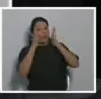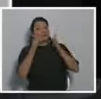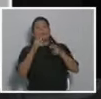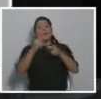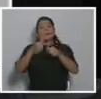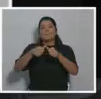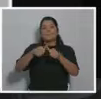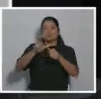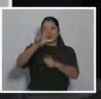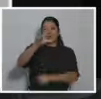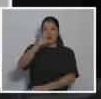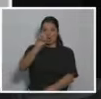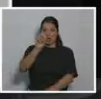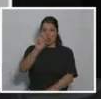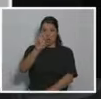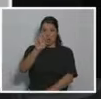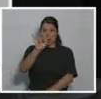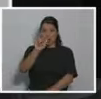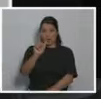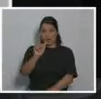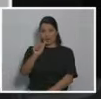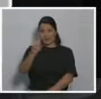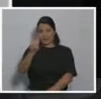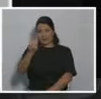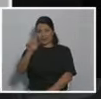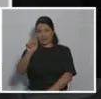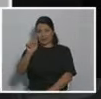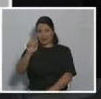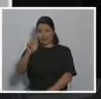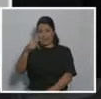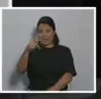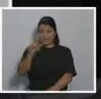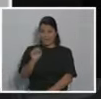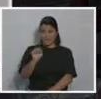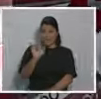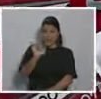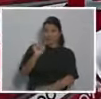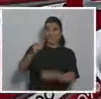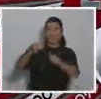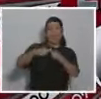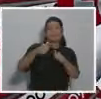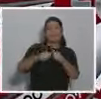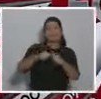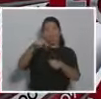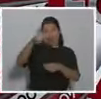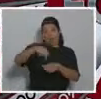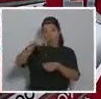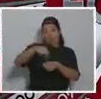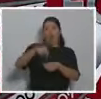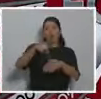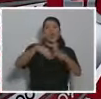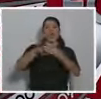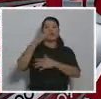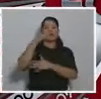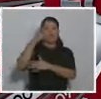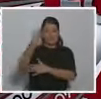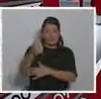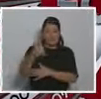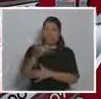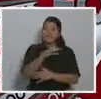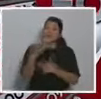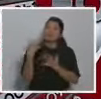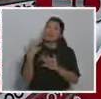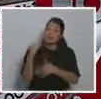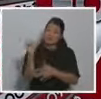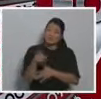Vargas. Gloria Vargas, estos son los apellidos que tendrán participación el día de hoy en la llamada telefónica y esperamos